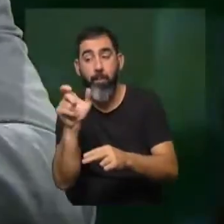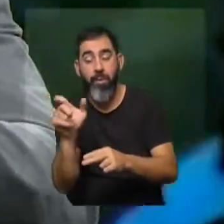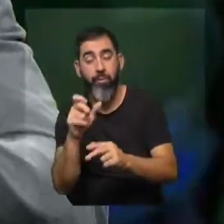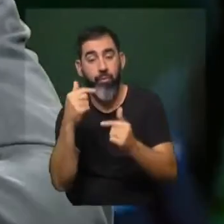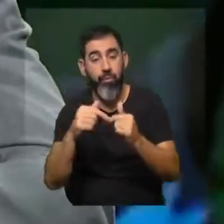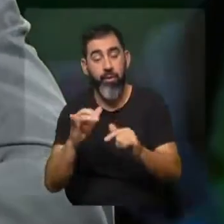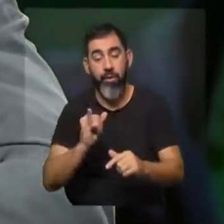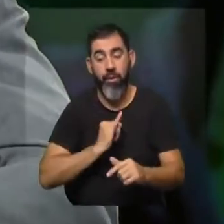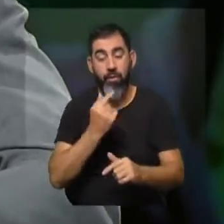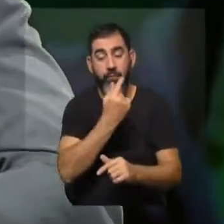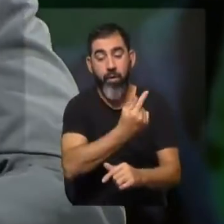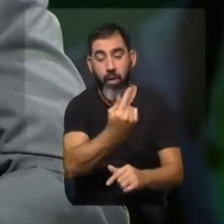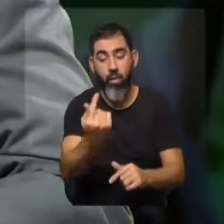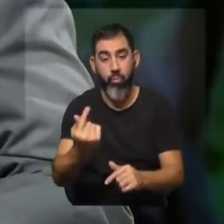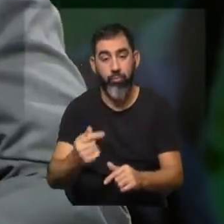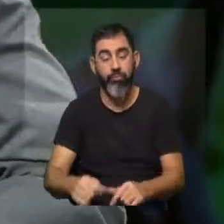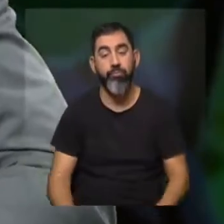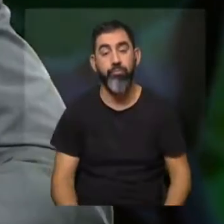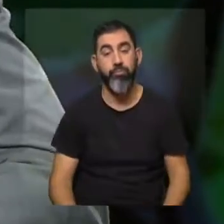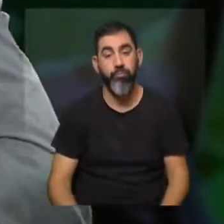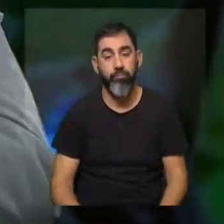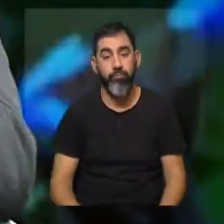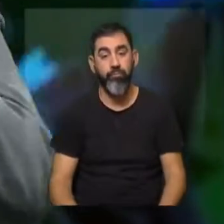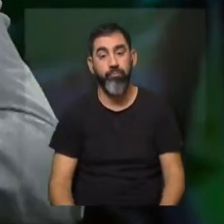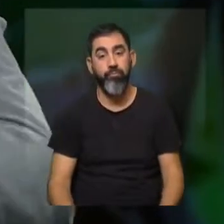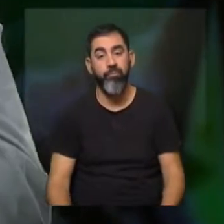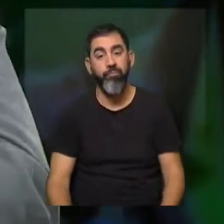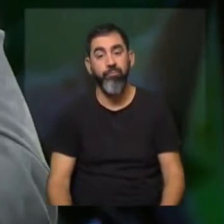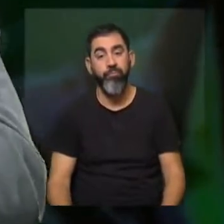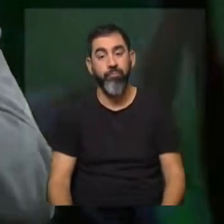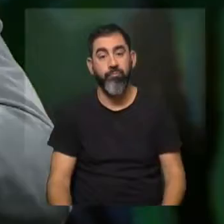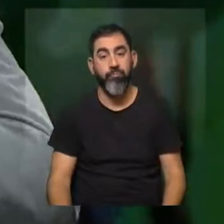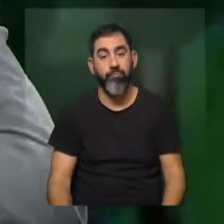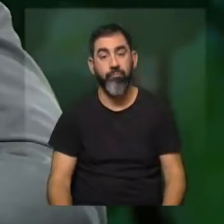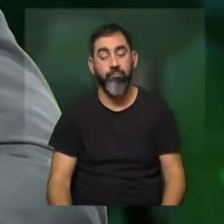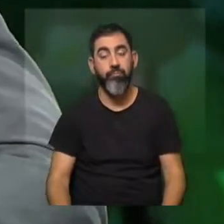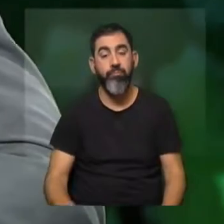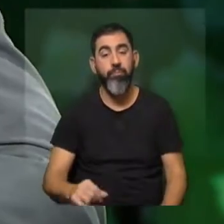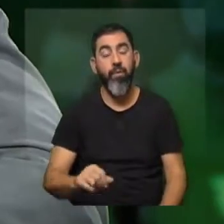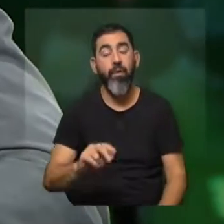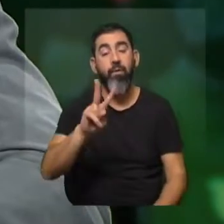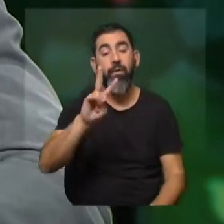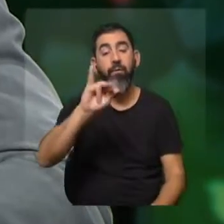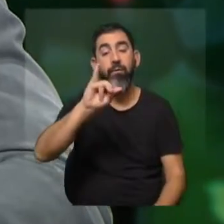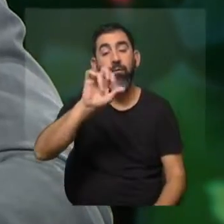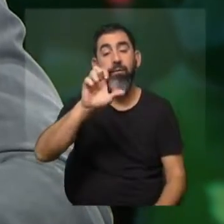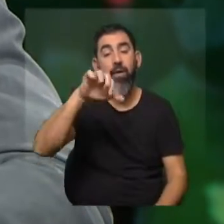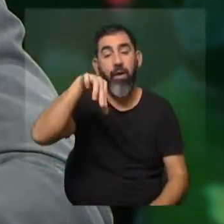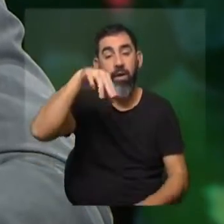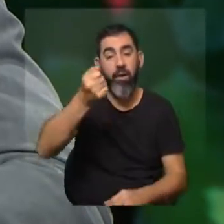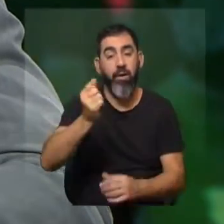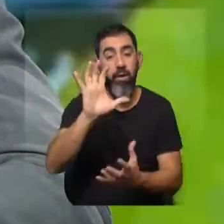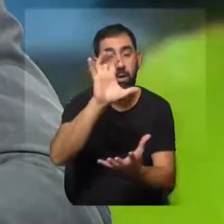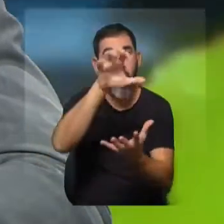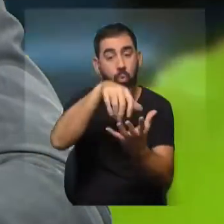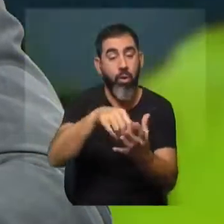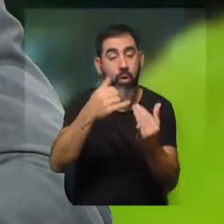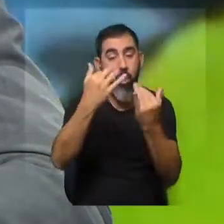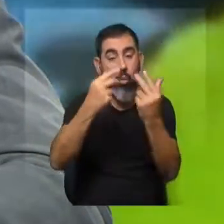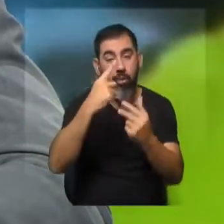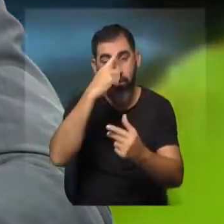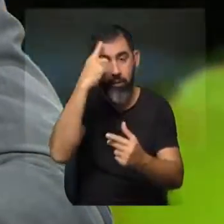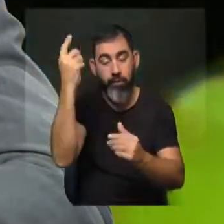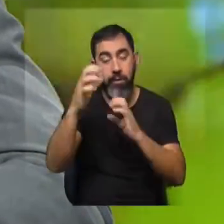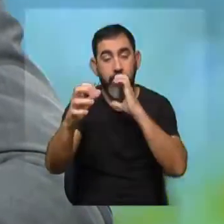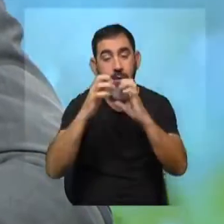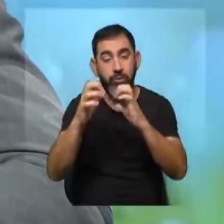que lo identifica en forma unívoca, ¿sí? En Viena, que es donde está la sede de la Organización Internacional de Energía